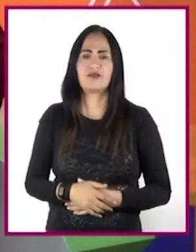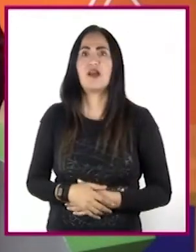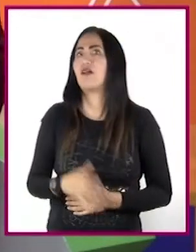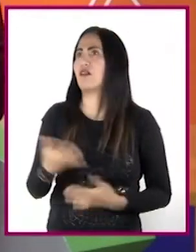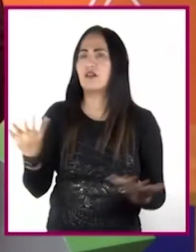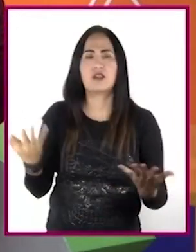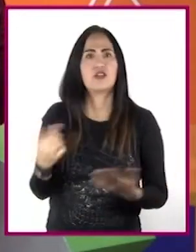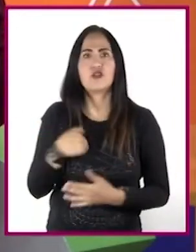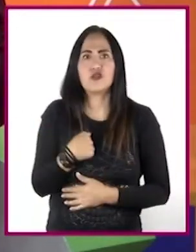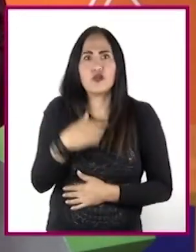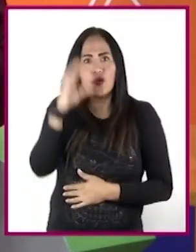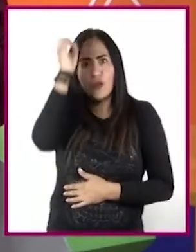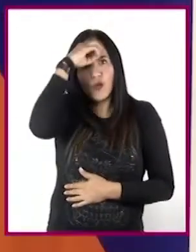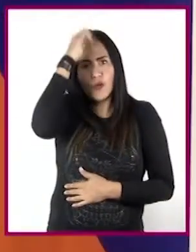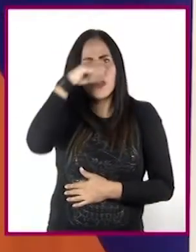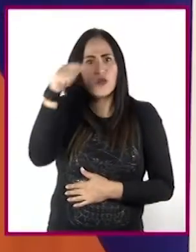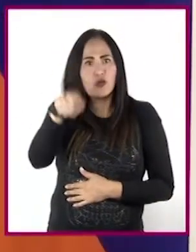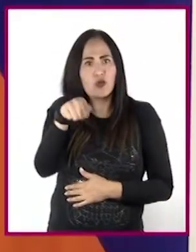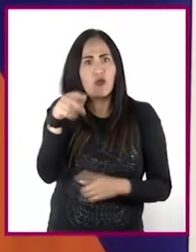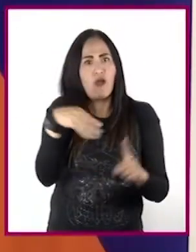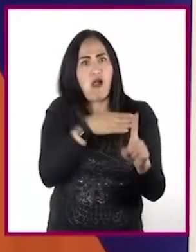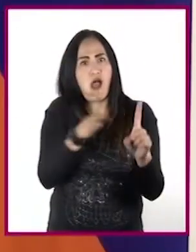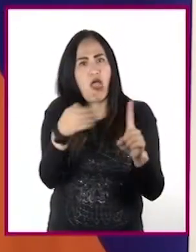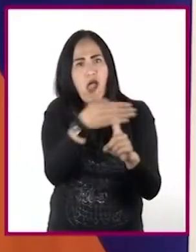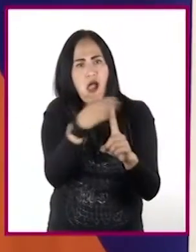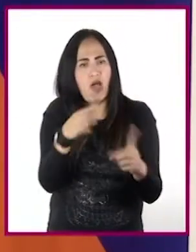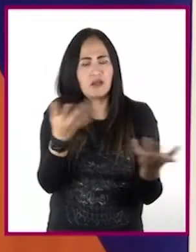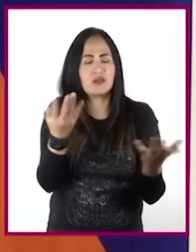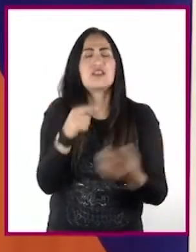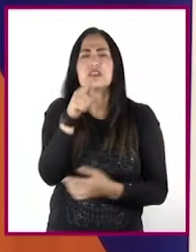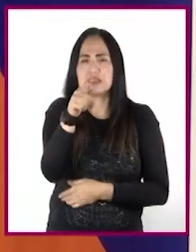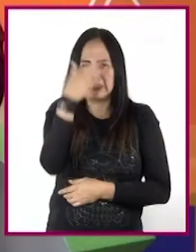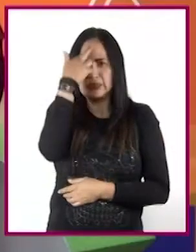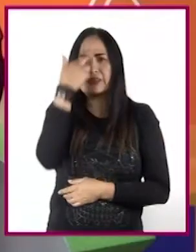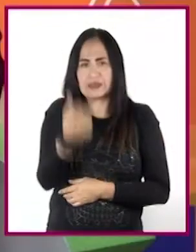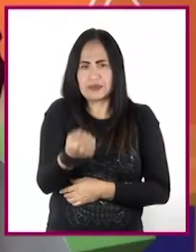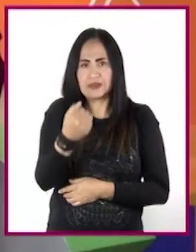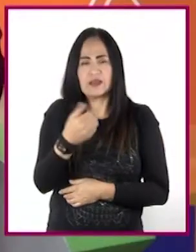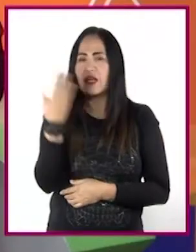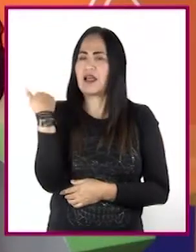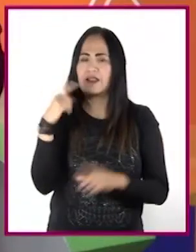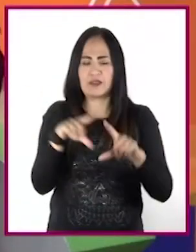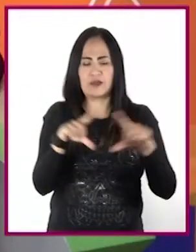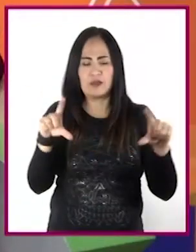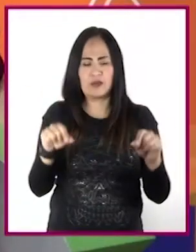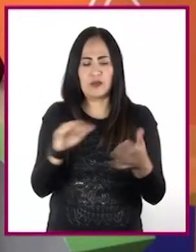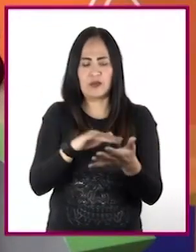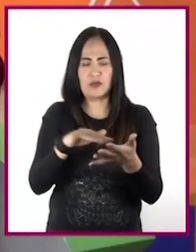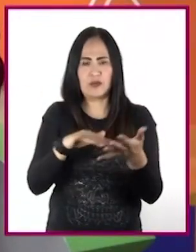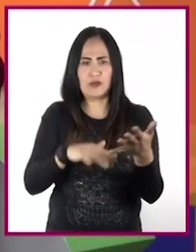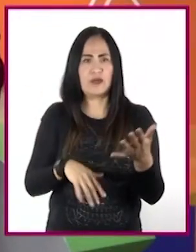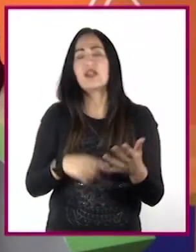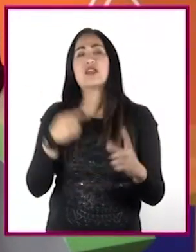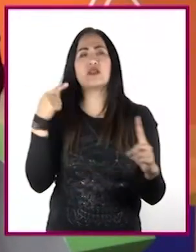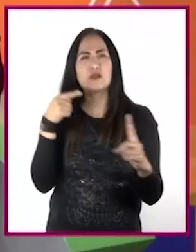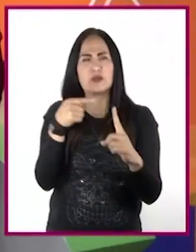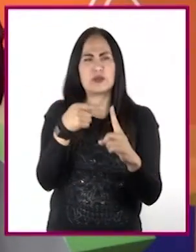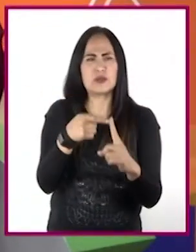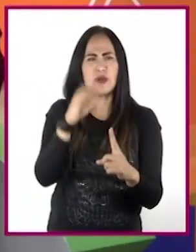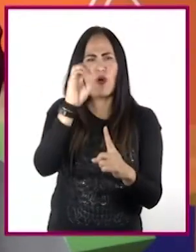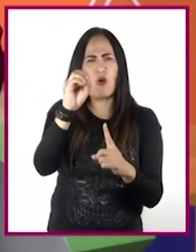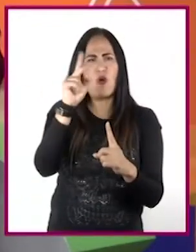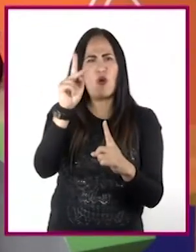que estuviste muy redundante, pero tienes razón. Y bien se mencionó en el texto, la intención de la